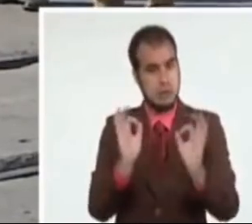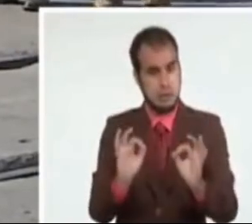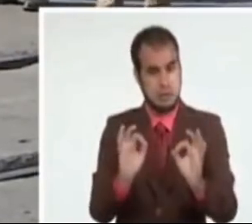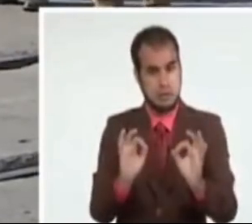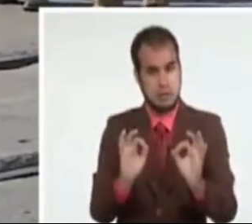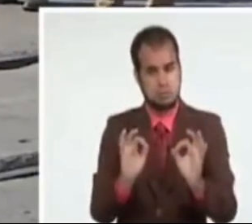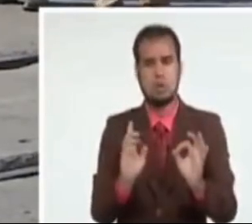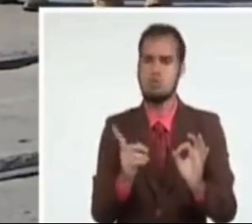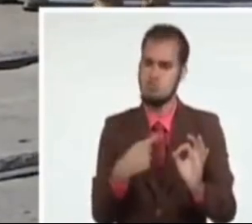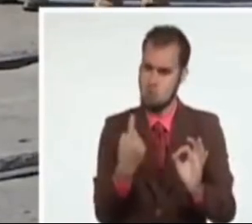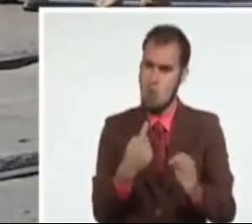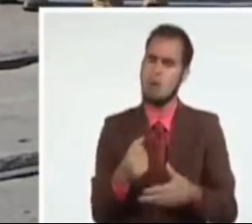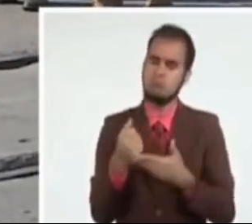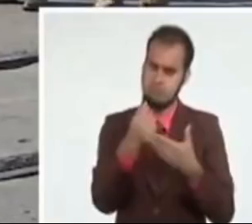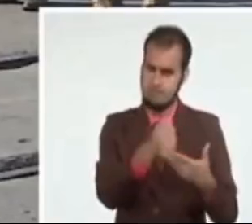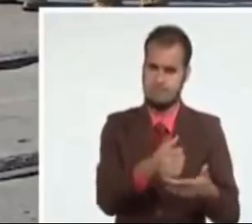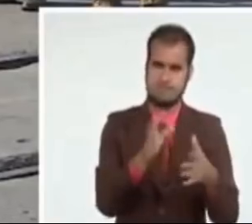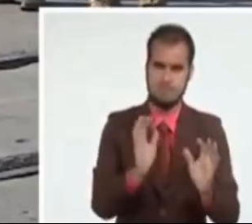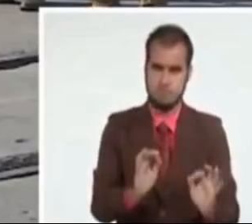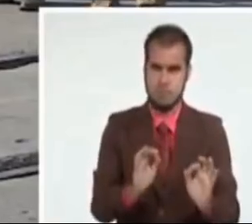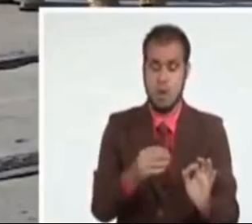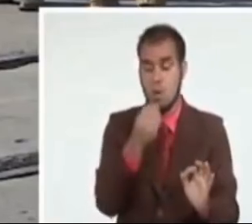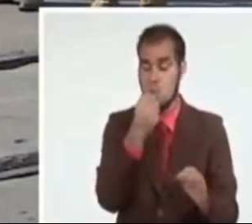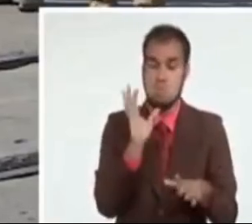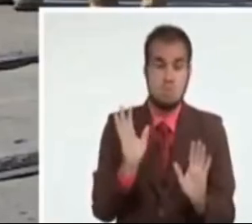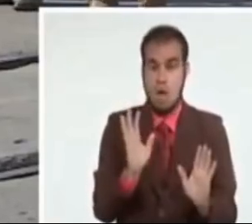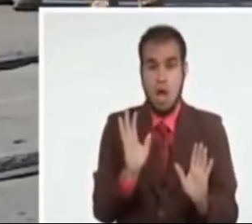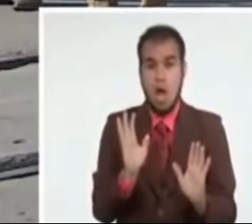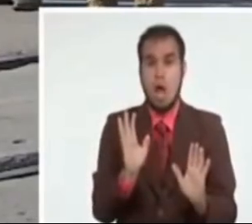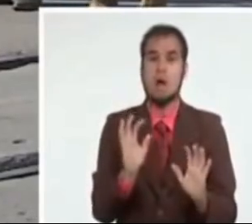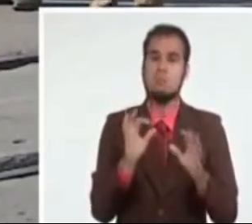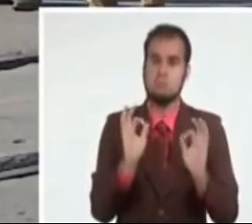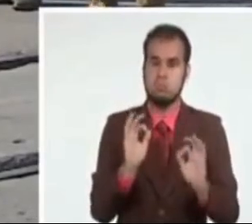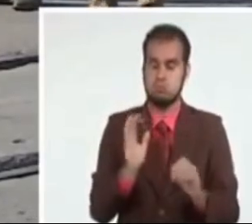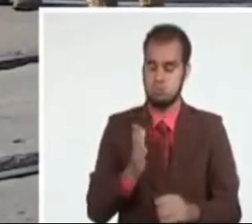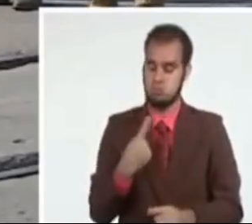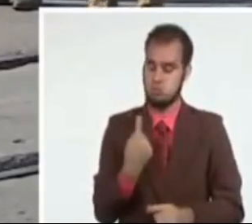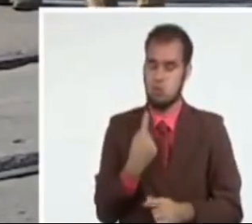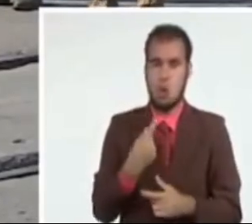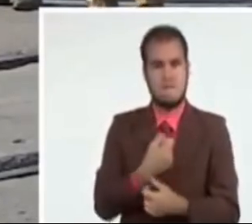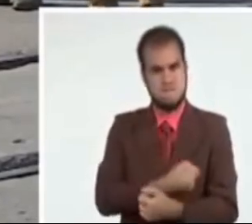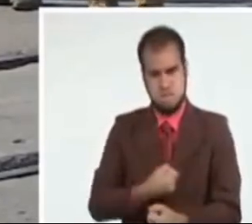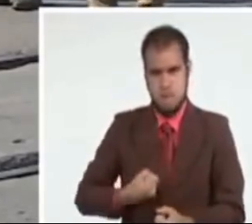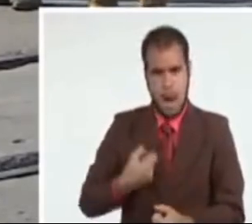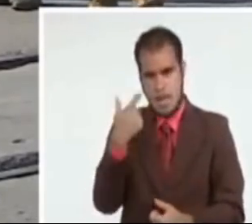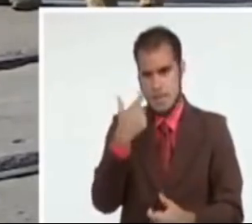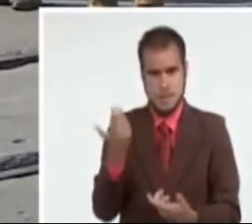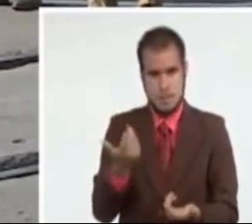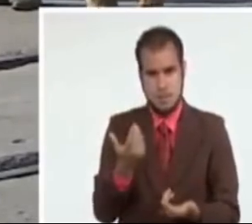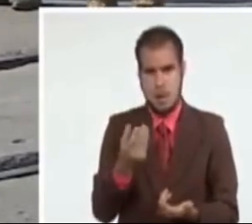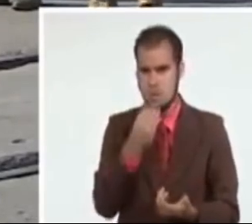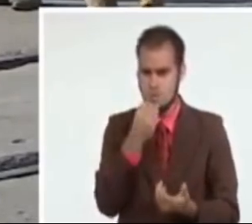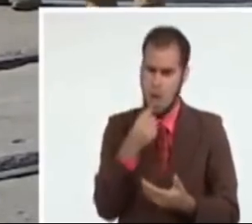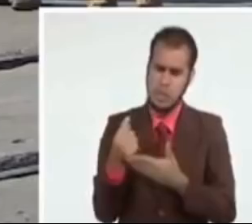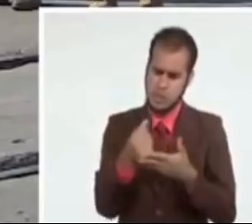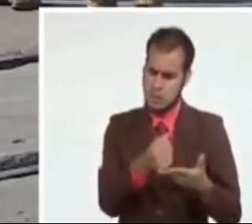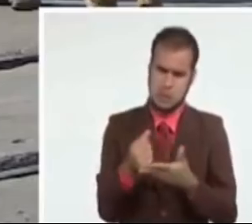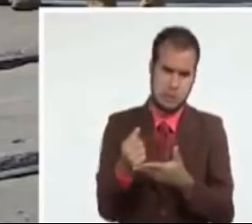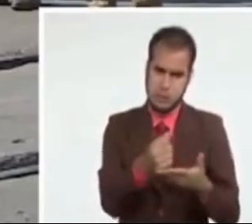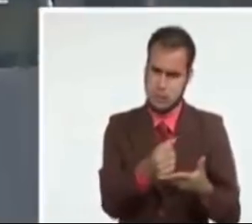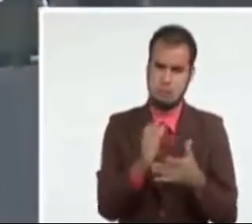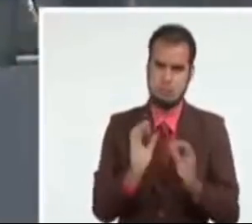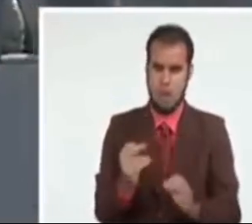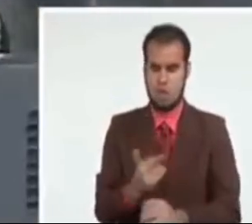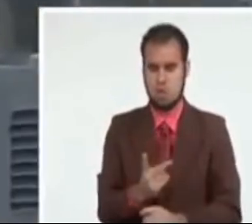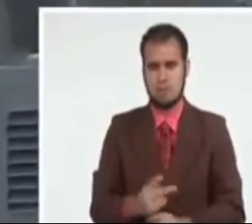retribuyéndolos también en la medida de lo posible con nuestro propio esfuerzo en favor de la cooperación entre nuestros dos